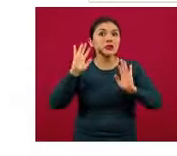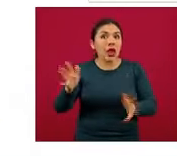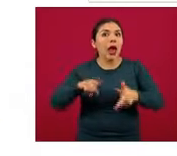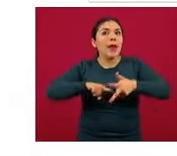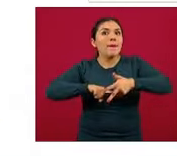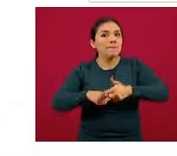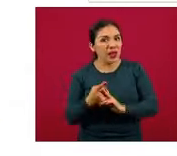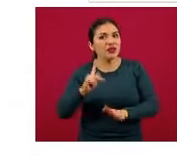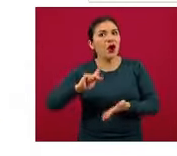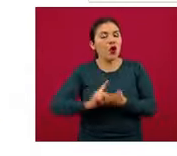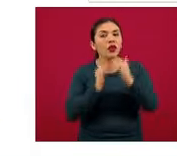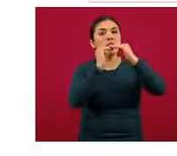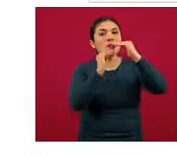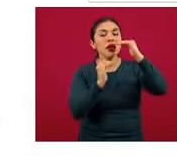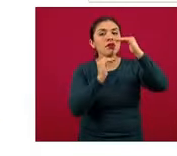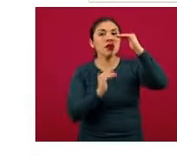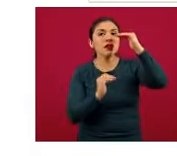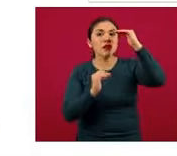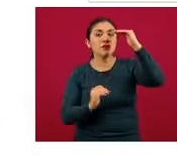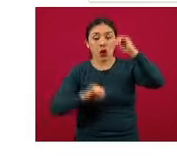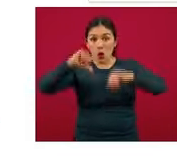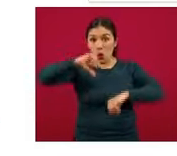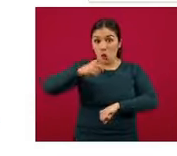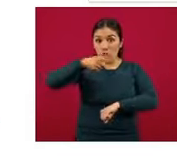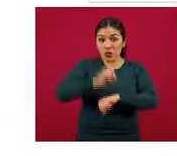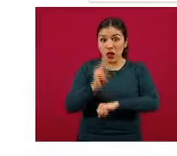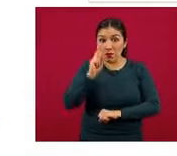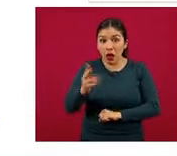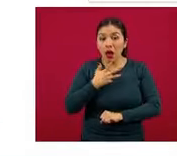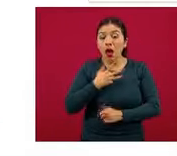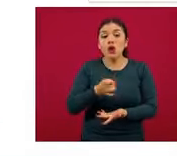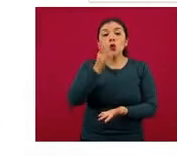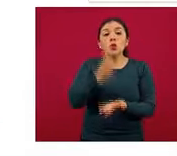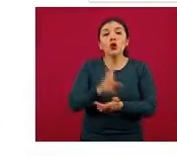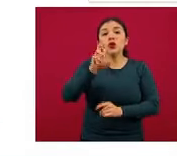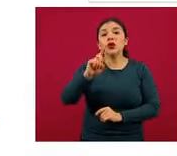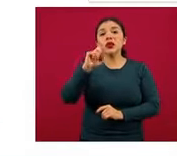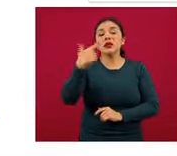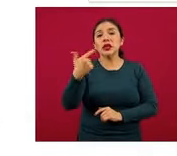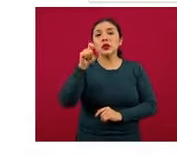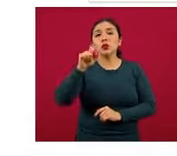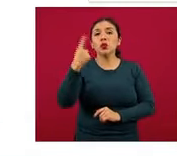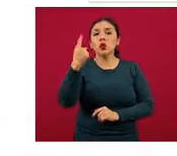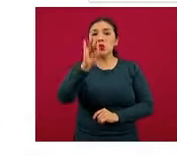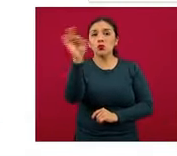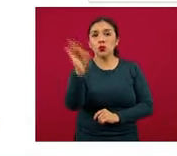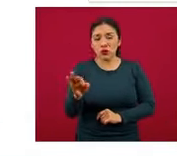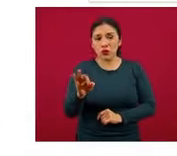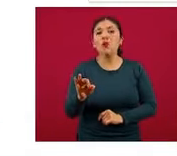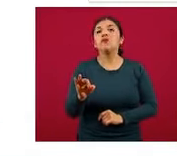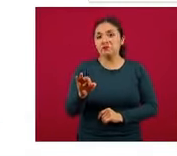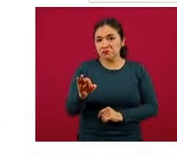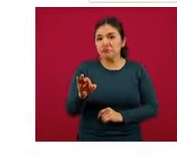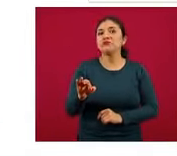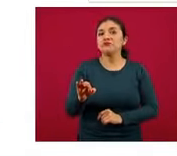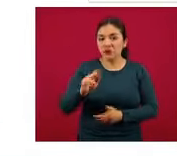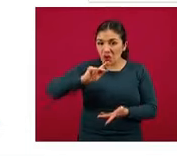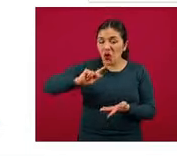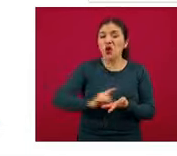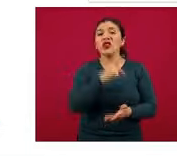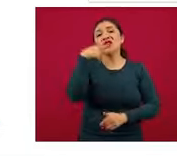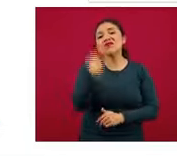ya nuevamente a disminuir. Para el corte de hoy solamente contribuye con un 37.1%, dejando nuevamente